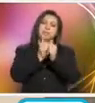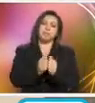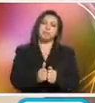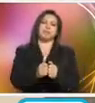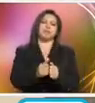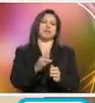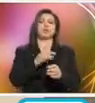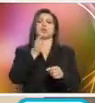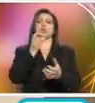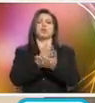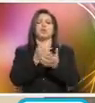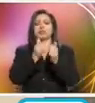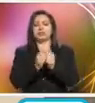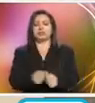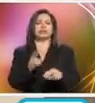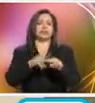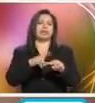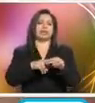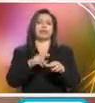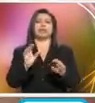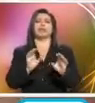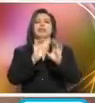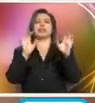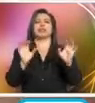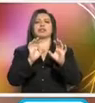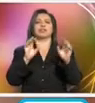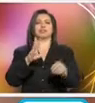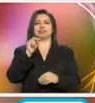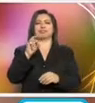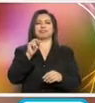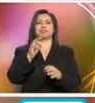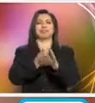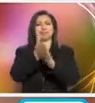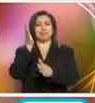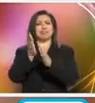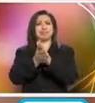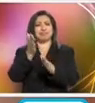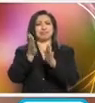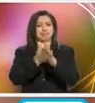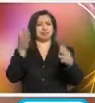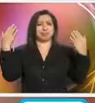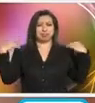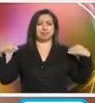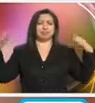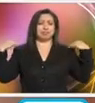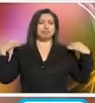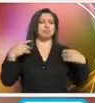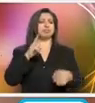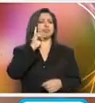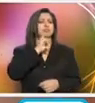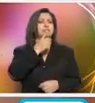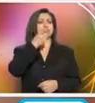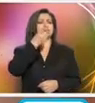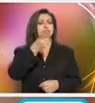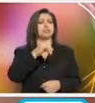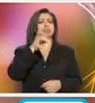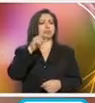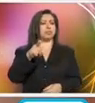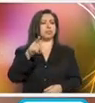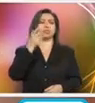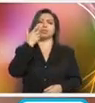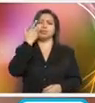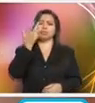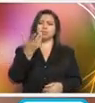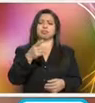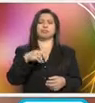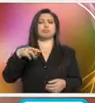necesitamos revertirla en vacaciones. Sobre todo lo que dices, ¿no? Si no quieres salir a cierta distancia o quieres realmente, caminar distancias